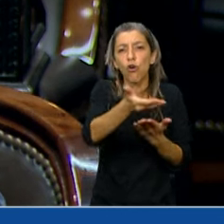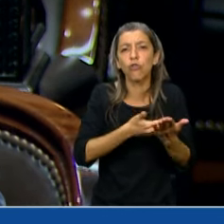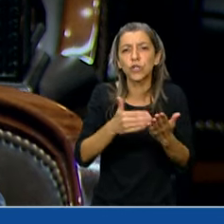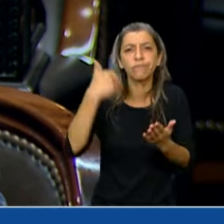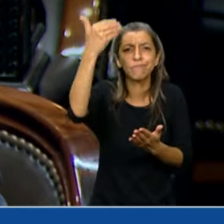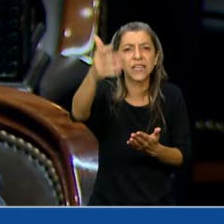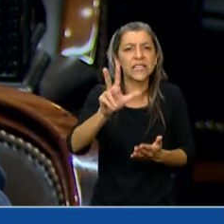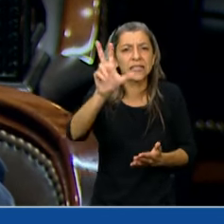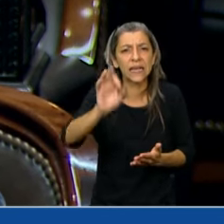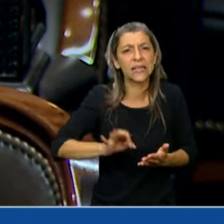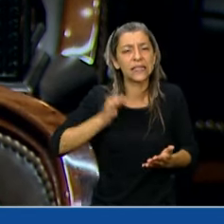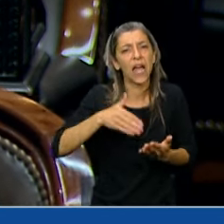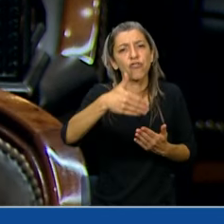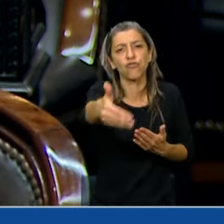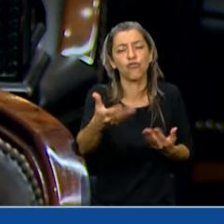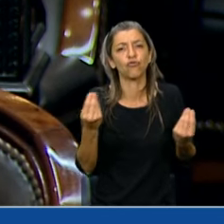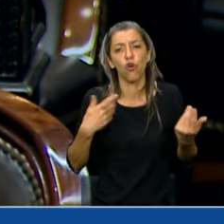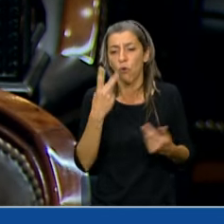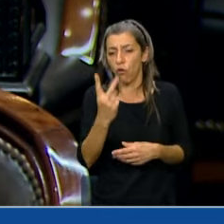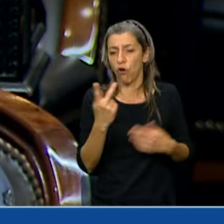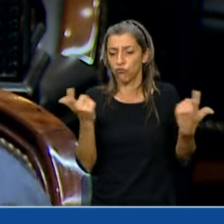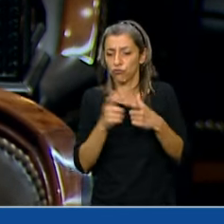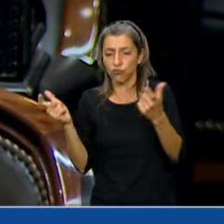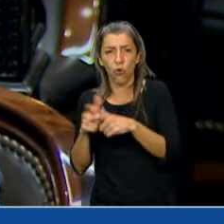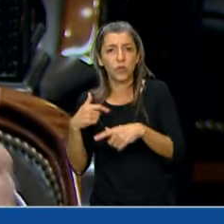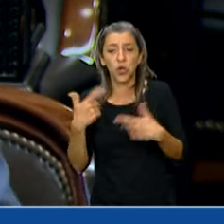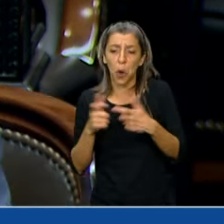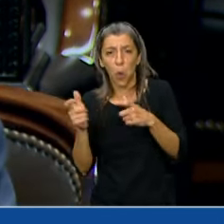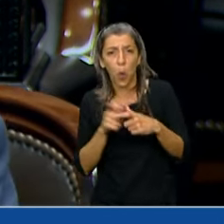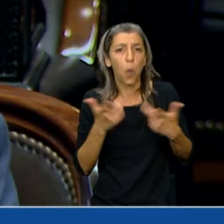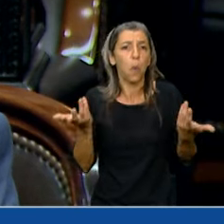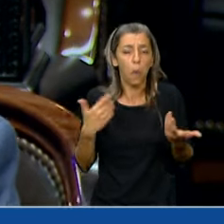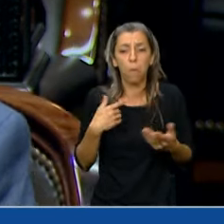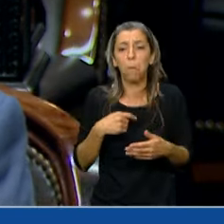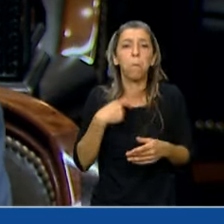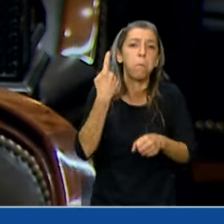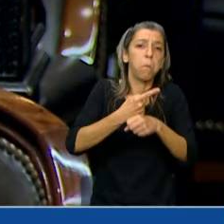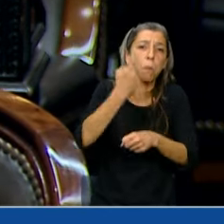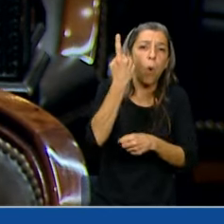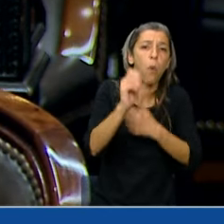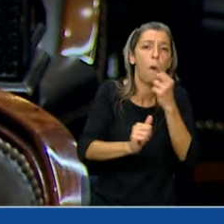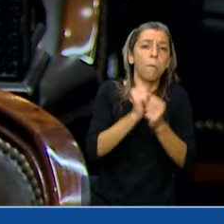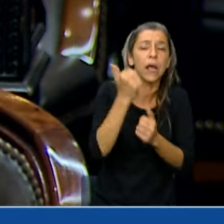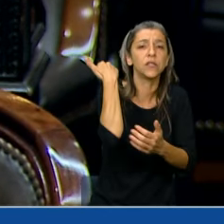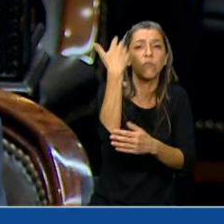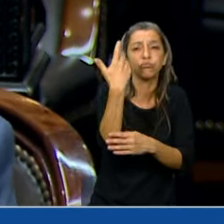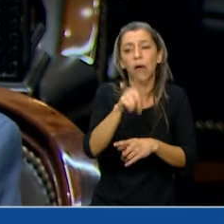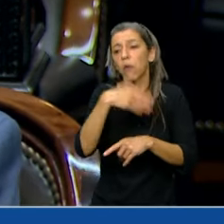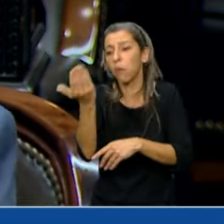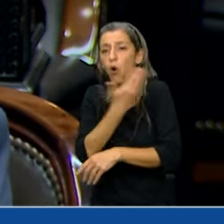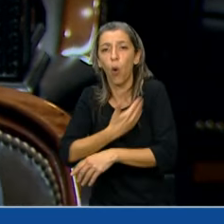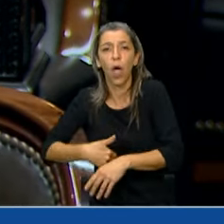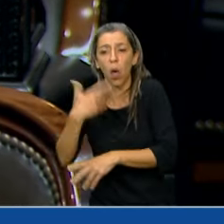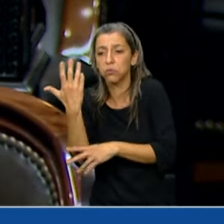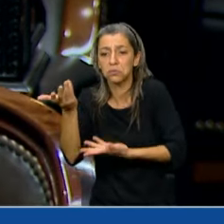pretender que en dos reuniones de comisiones donde primero vino una empresa a exponerlo y después el gobierno y donde solo